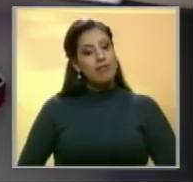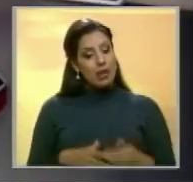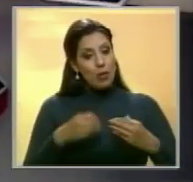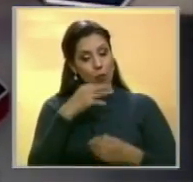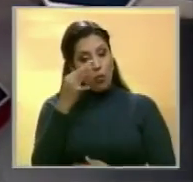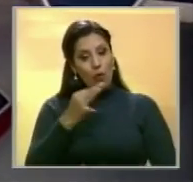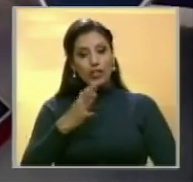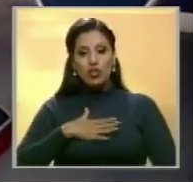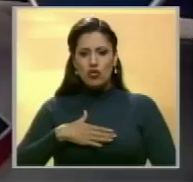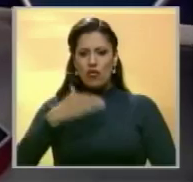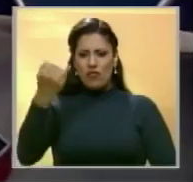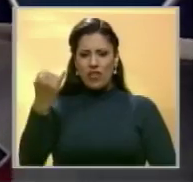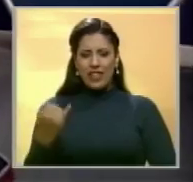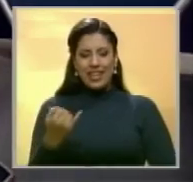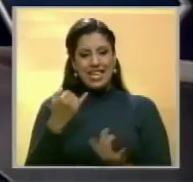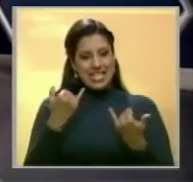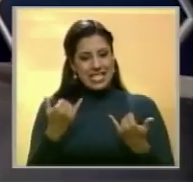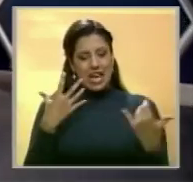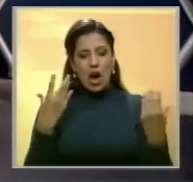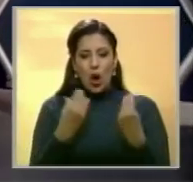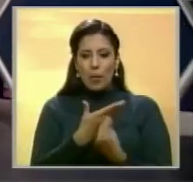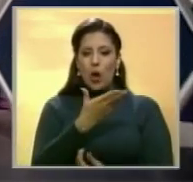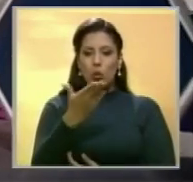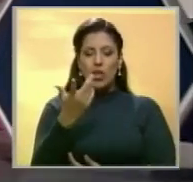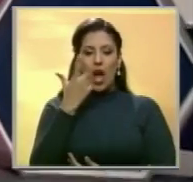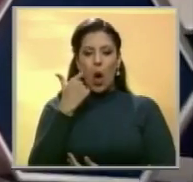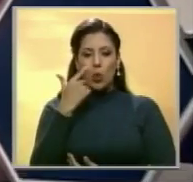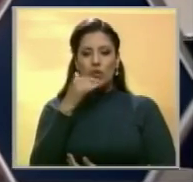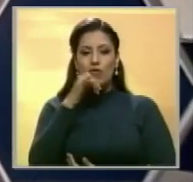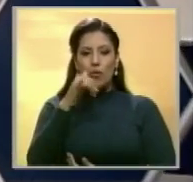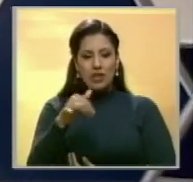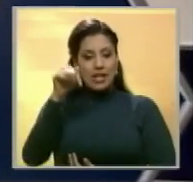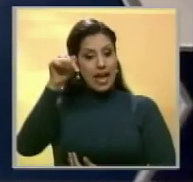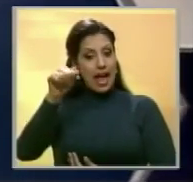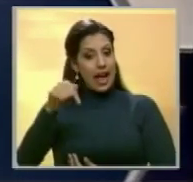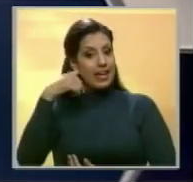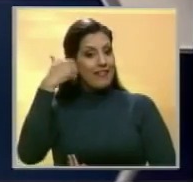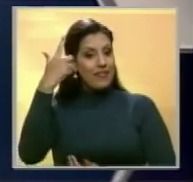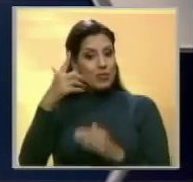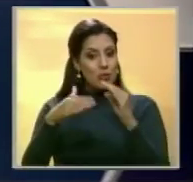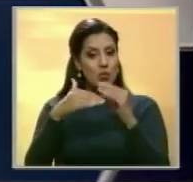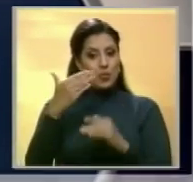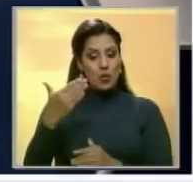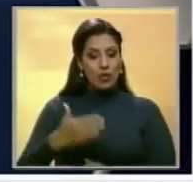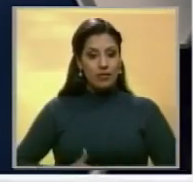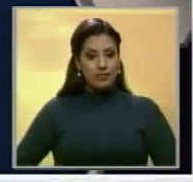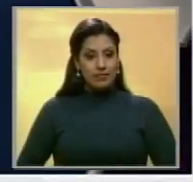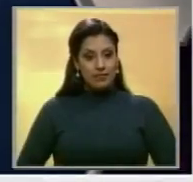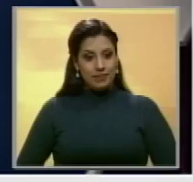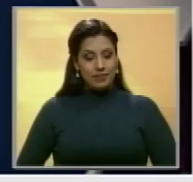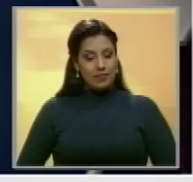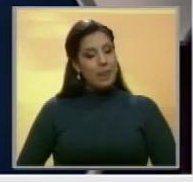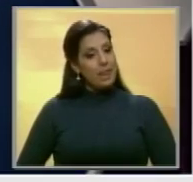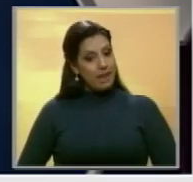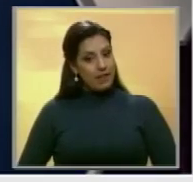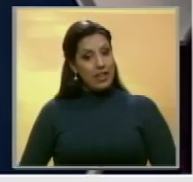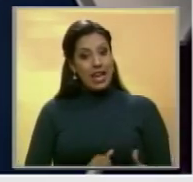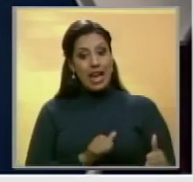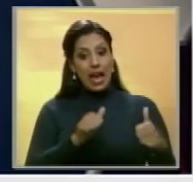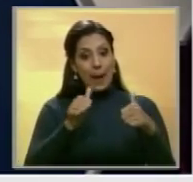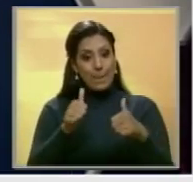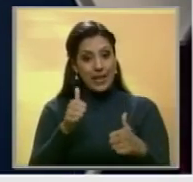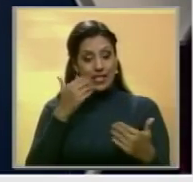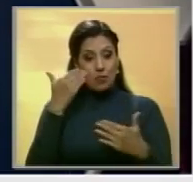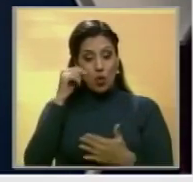Amigos, muy buenas tardes, yo soy Federica Guzmán y desde ya los estaré acompañando en nuestro acostumbrado recorrido por las noticias del entretenimiento aquí en Estrenos y Estrellas. Y comenzamos